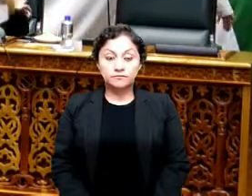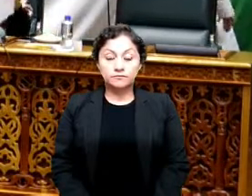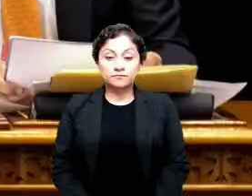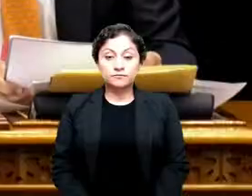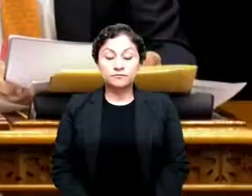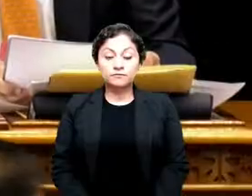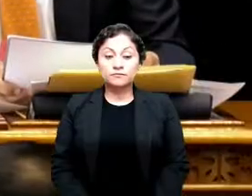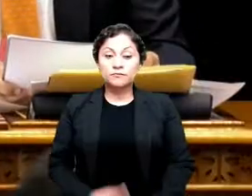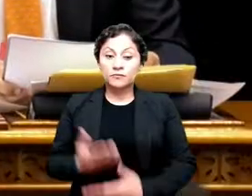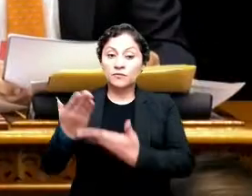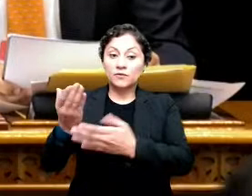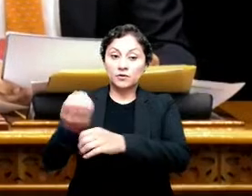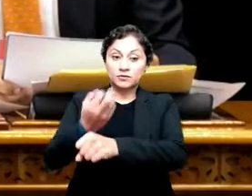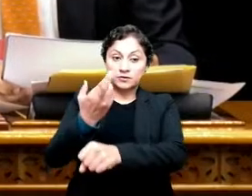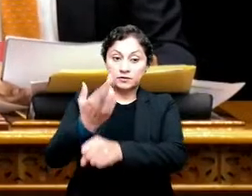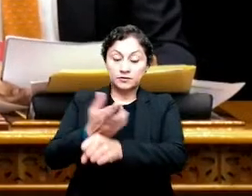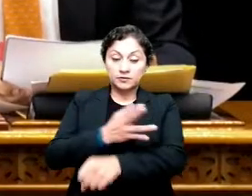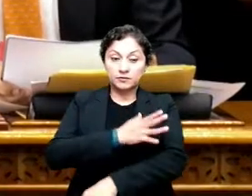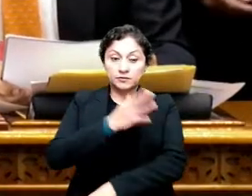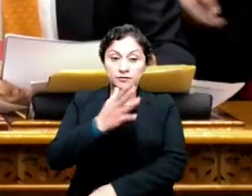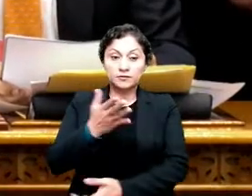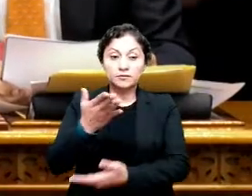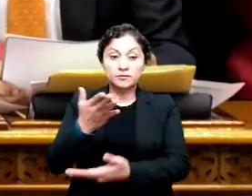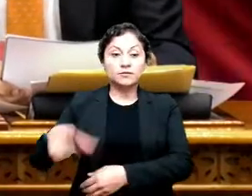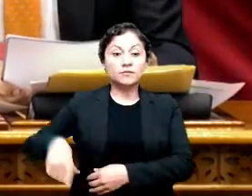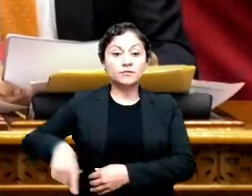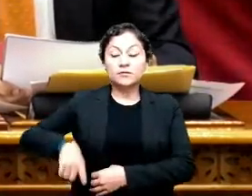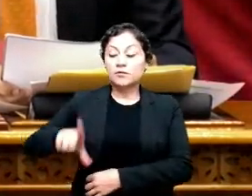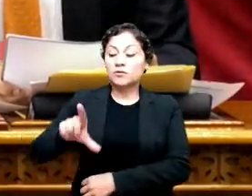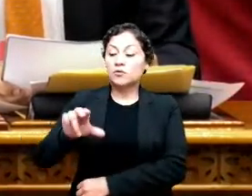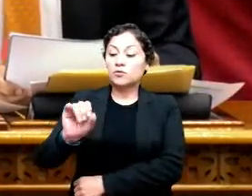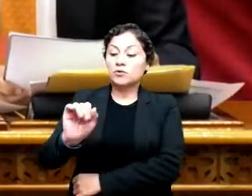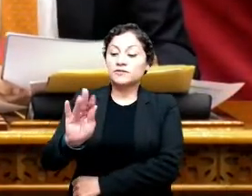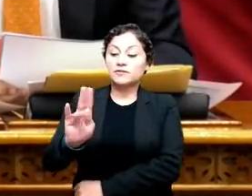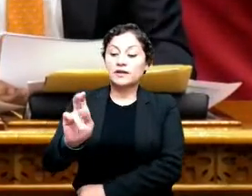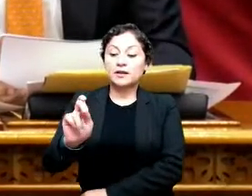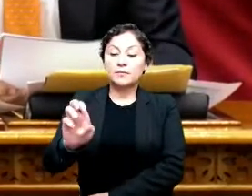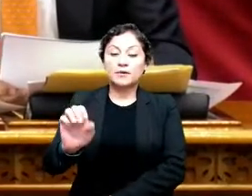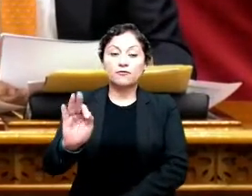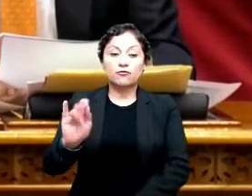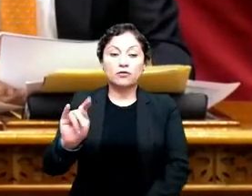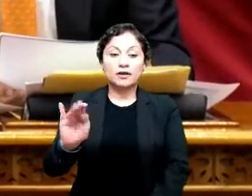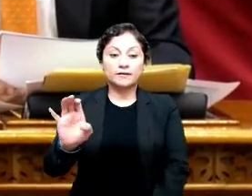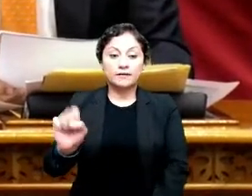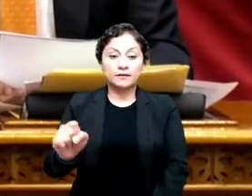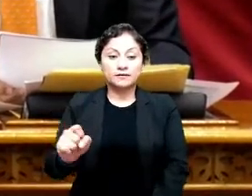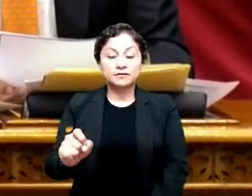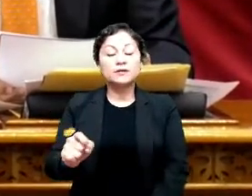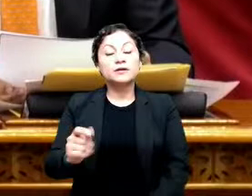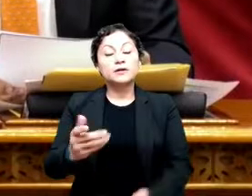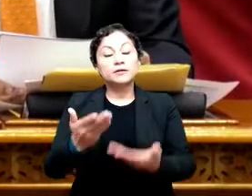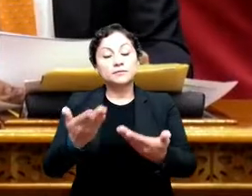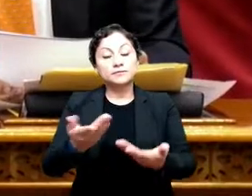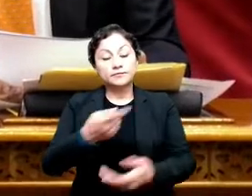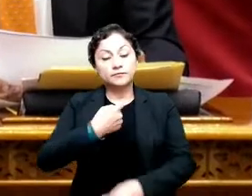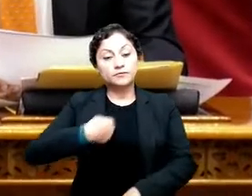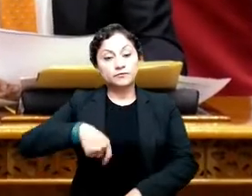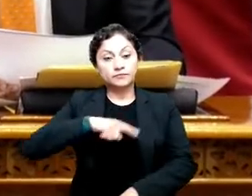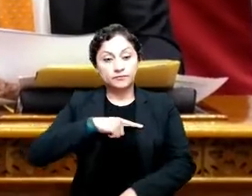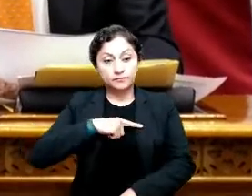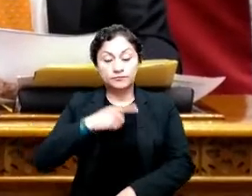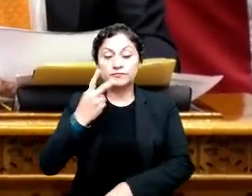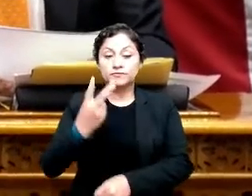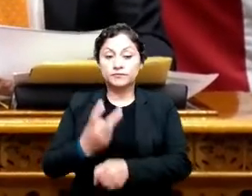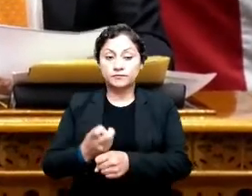Señor Secretario General de Gobierno, Luis Felipe Puente Espinosa, en nombre de la 61ª Legislatura, le doy la bienvenida